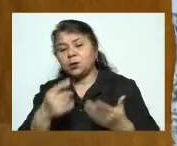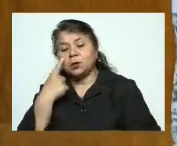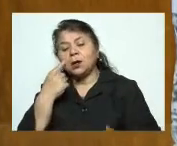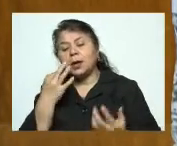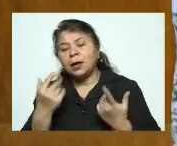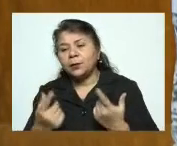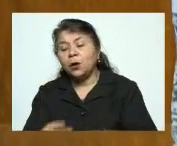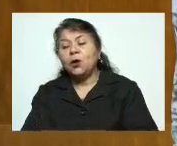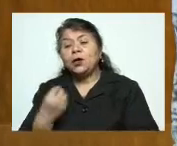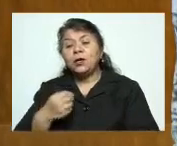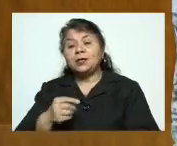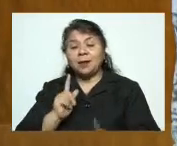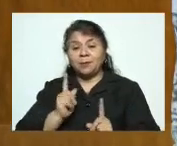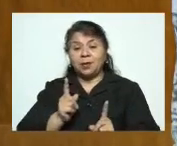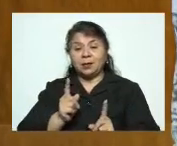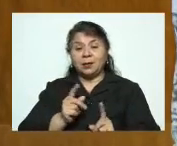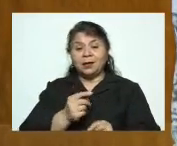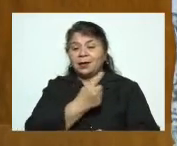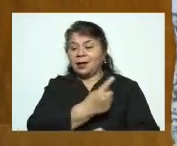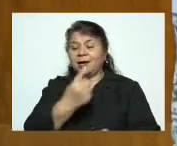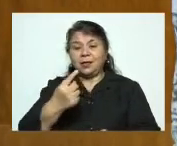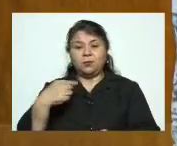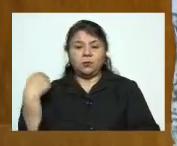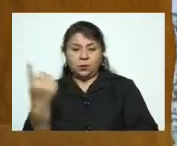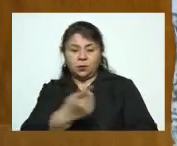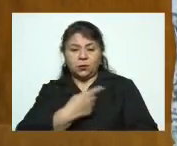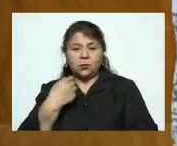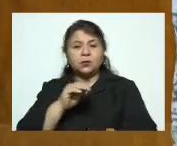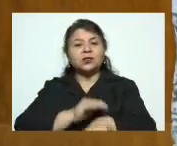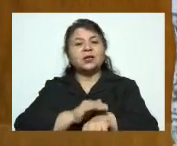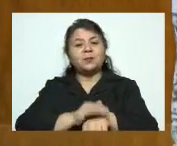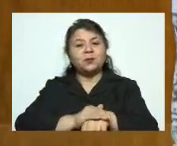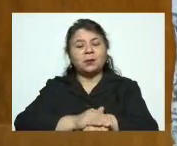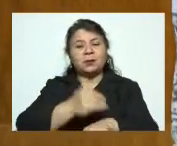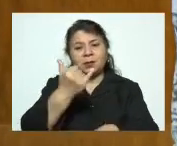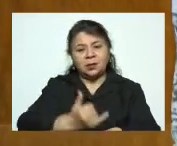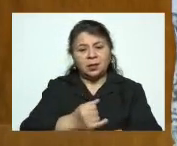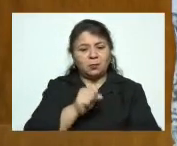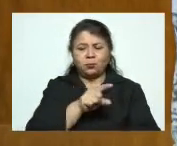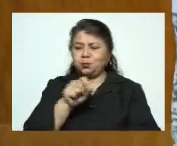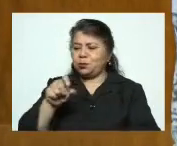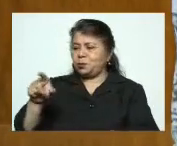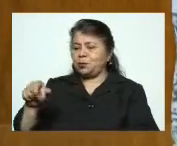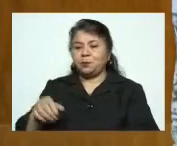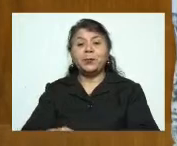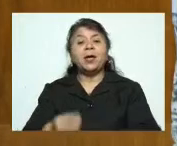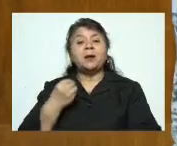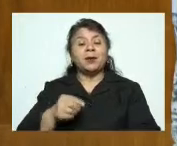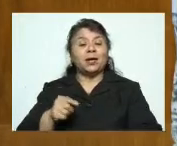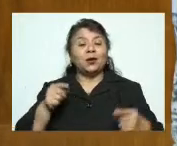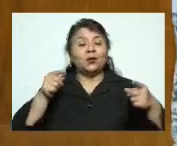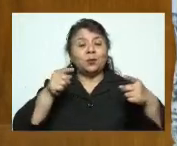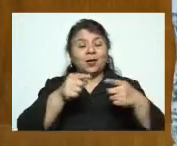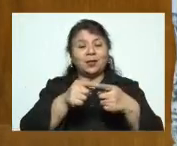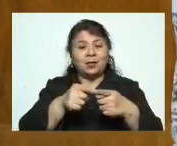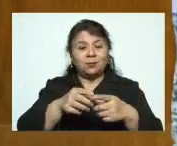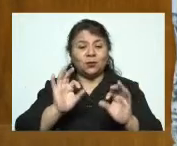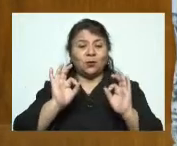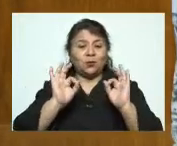social que cada uno de nosotros deberemos seguir predisponiendo en función de los objetivos colectivos.